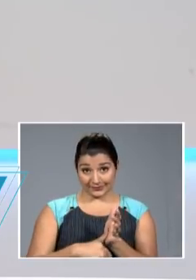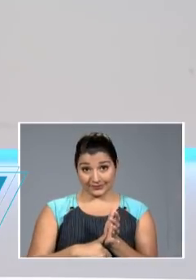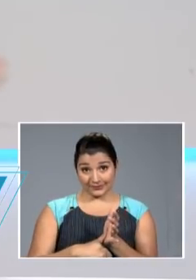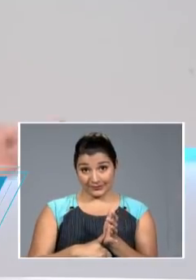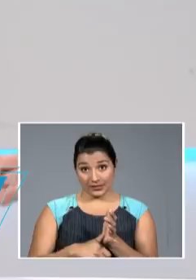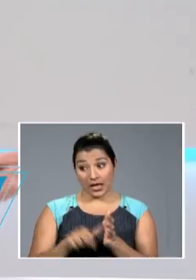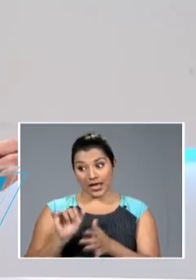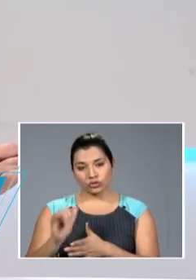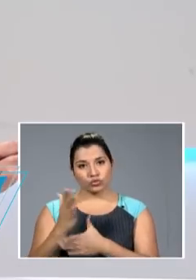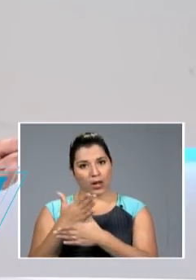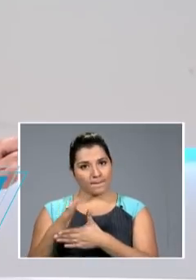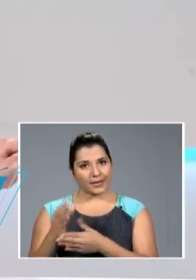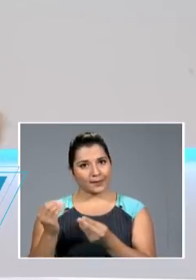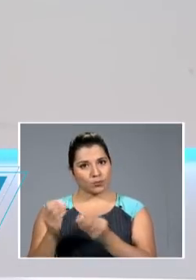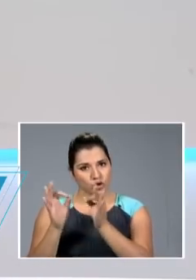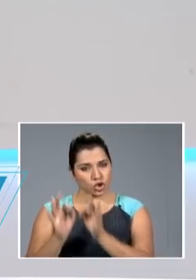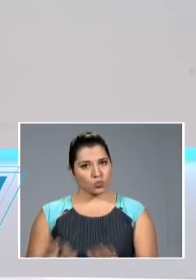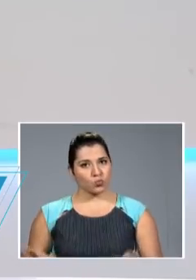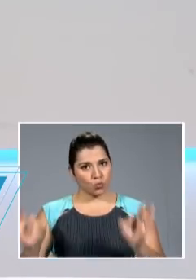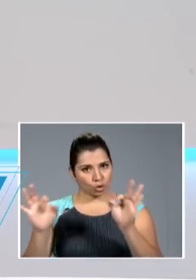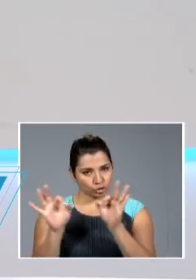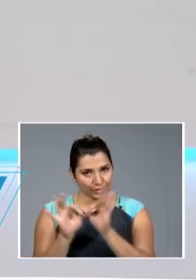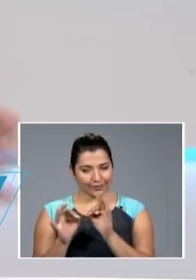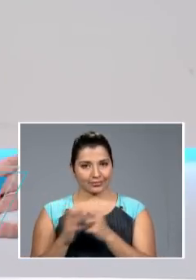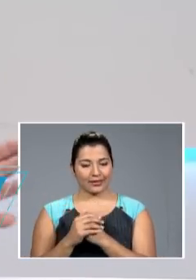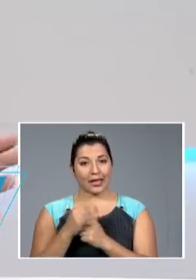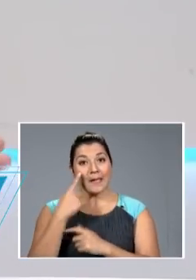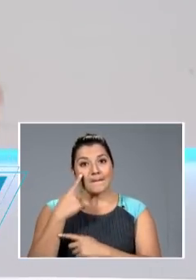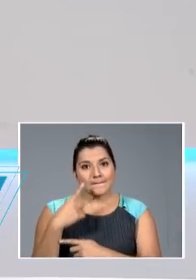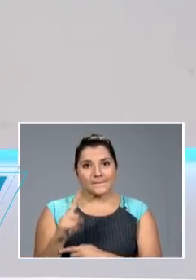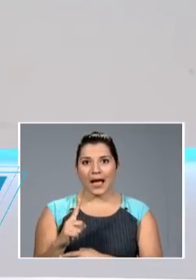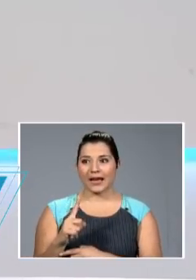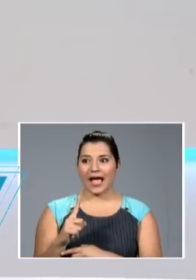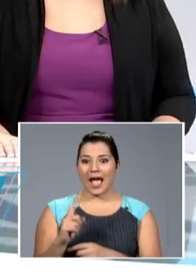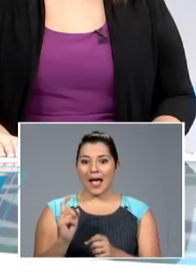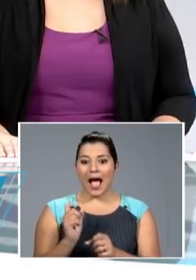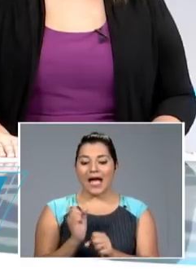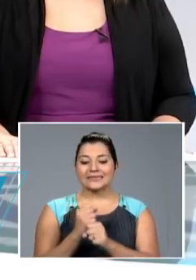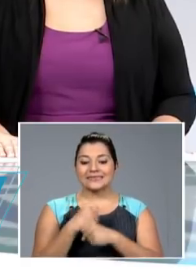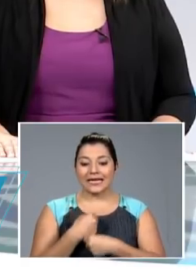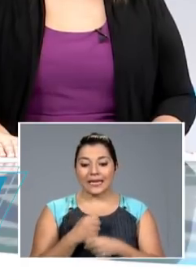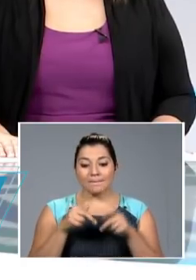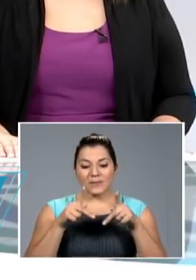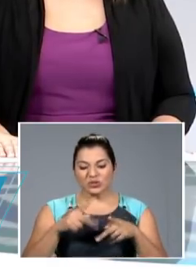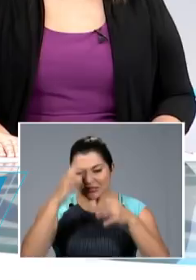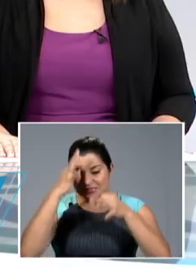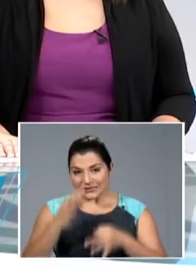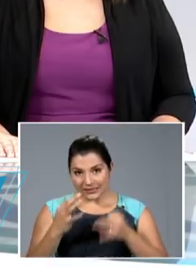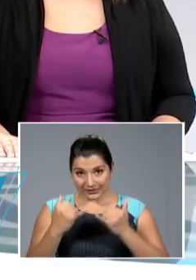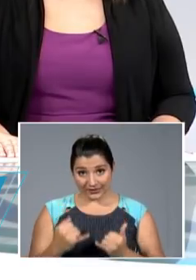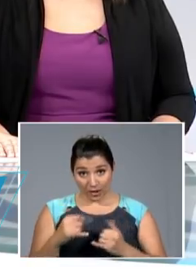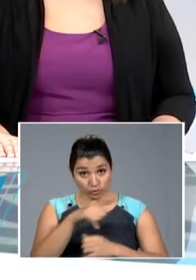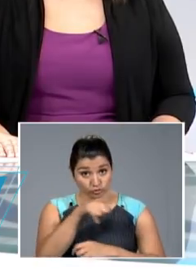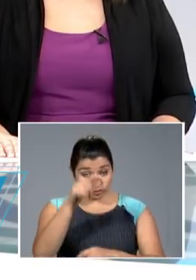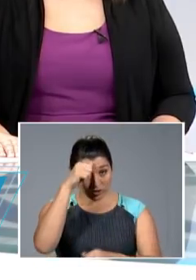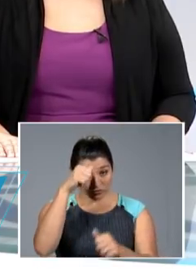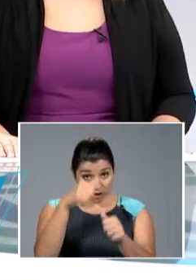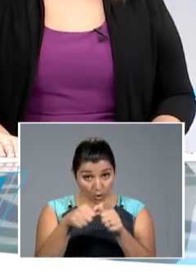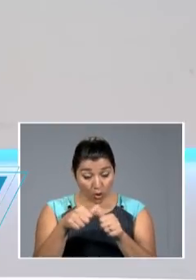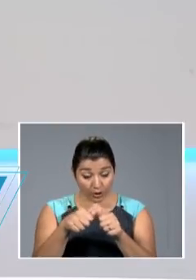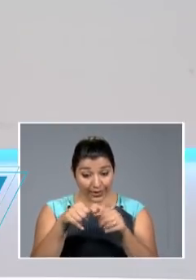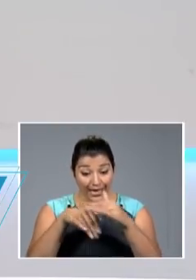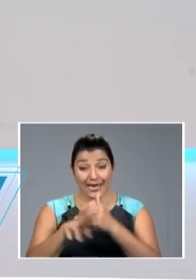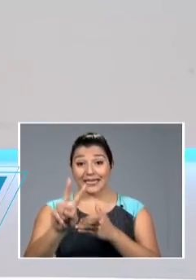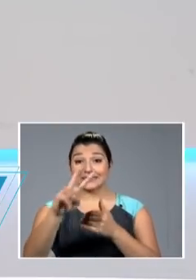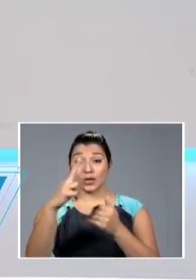era una parte muy importante para traerse la gente que todavía no se ha decidido. Recordemos que en el balotaje, en la